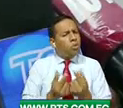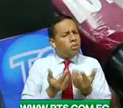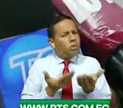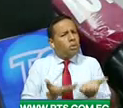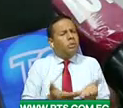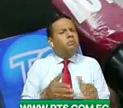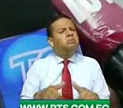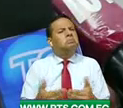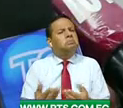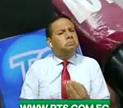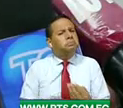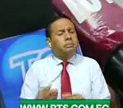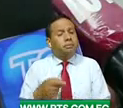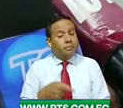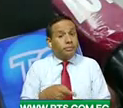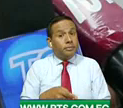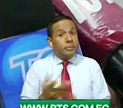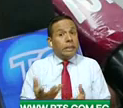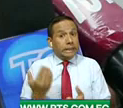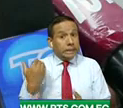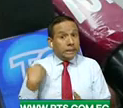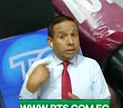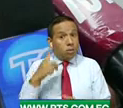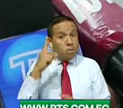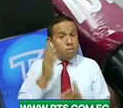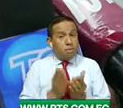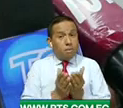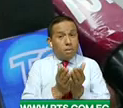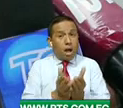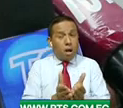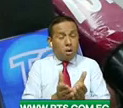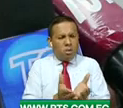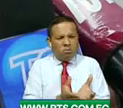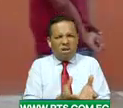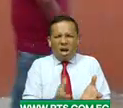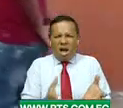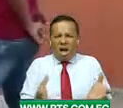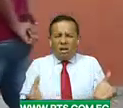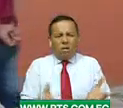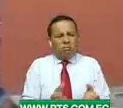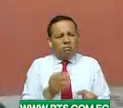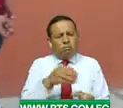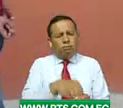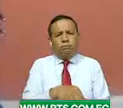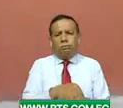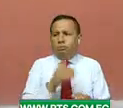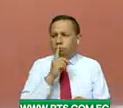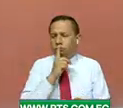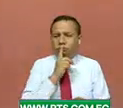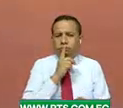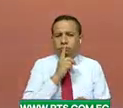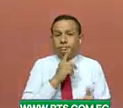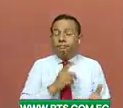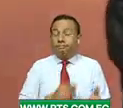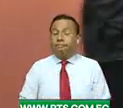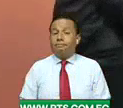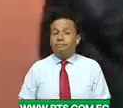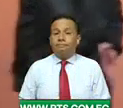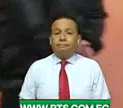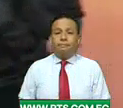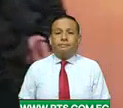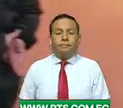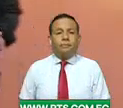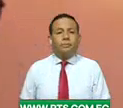utilizaba este barco pesquero para como arrastrar lanchas. Con cámaras, Eduardo García desde la provincia de Manabí, informó